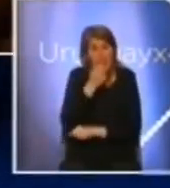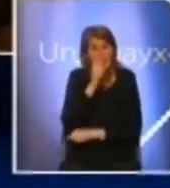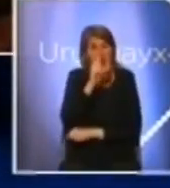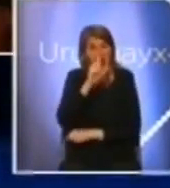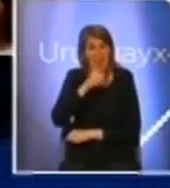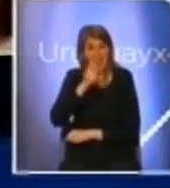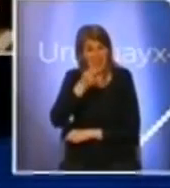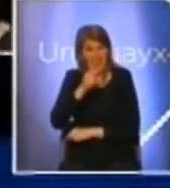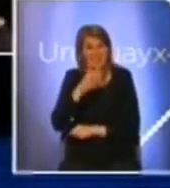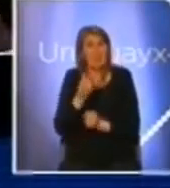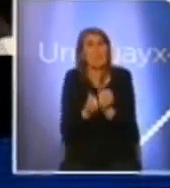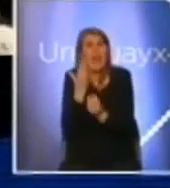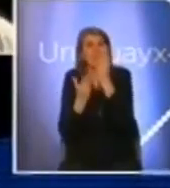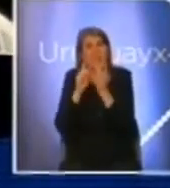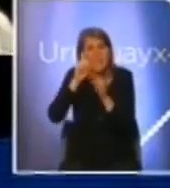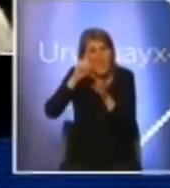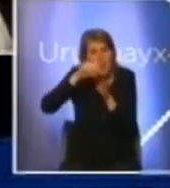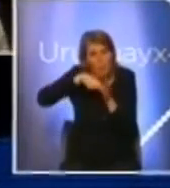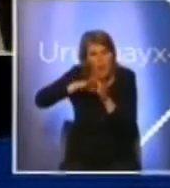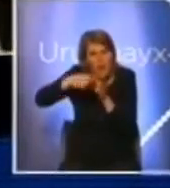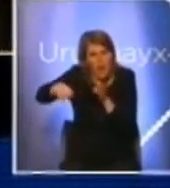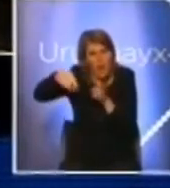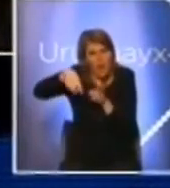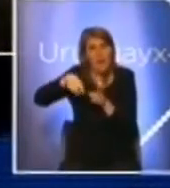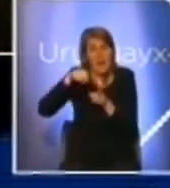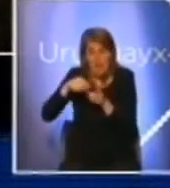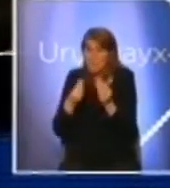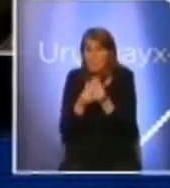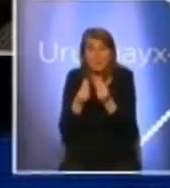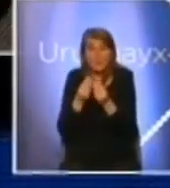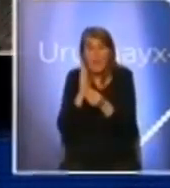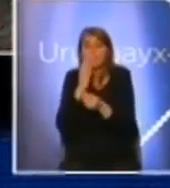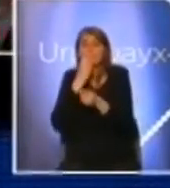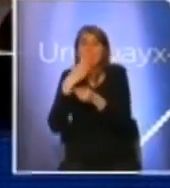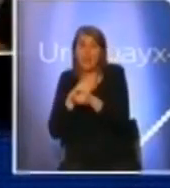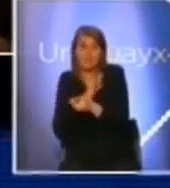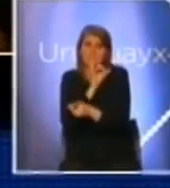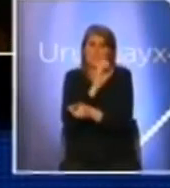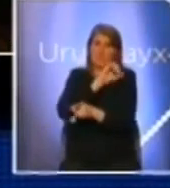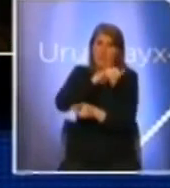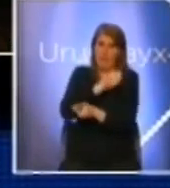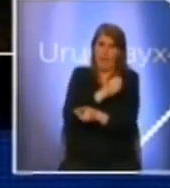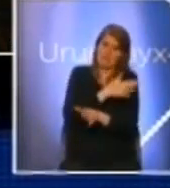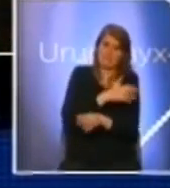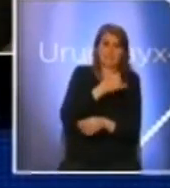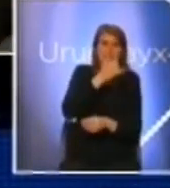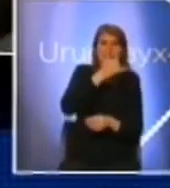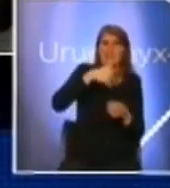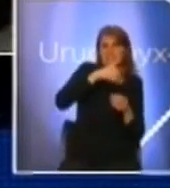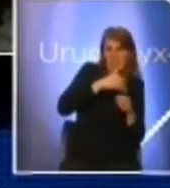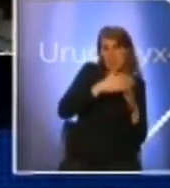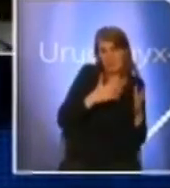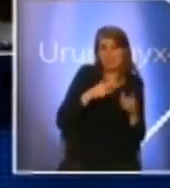por ejemplo, se producen 90 veces más proteínas que con la soja, o 30 veces más aceite que con la soja. En